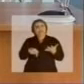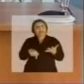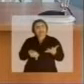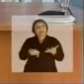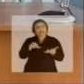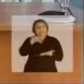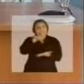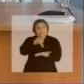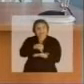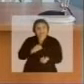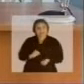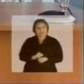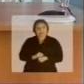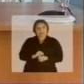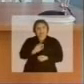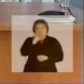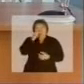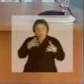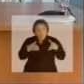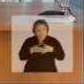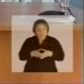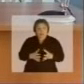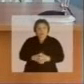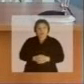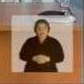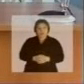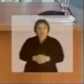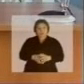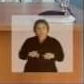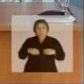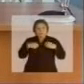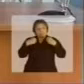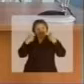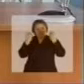en esta nación que ha mejorado